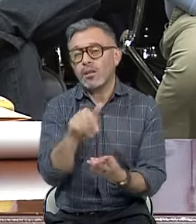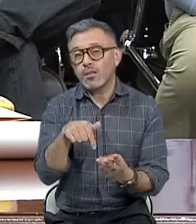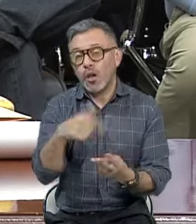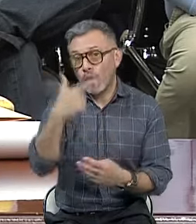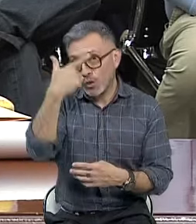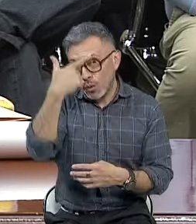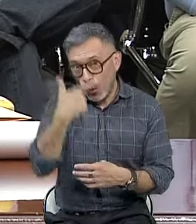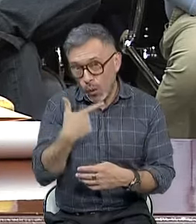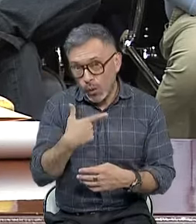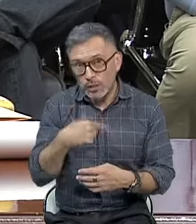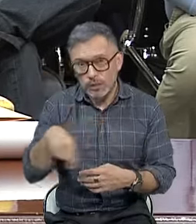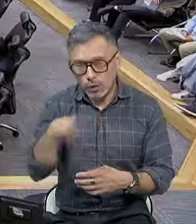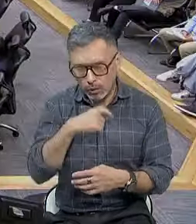no serán las nuestras